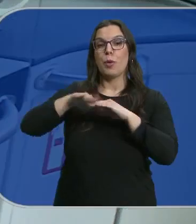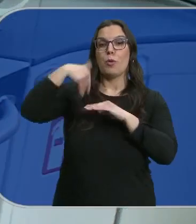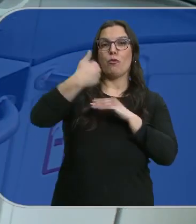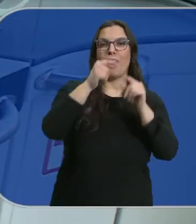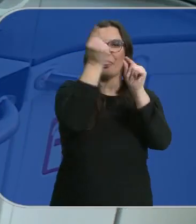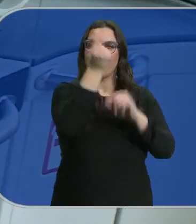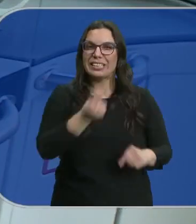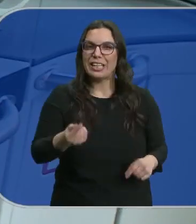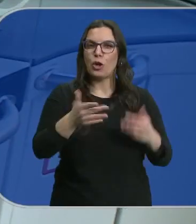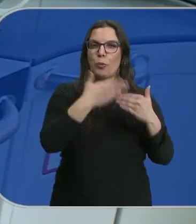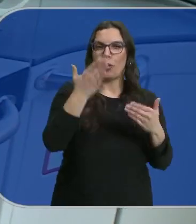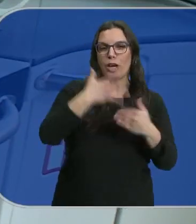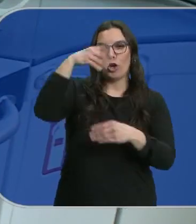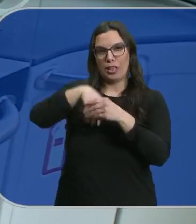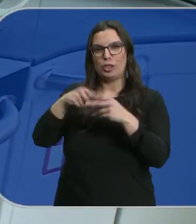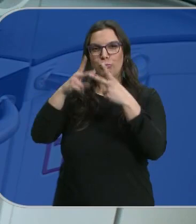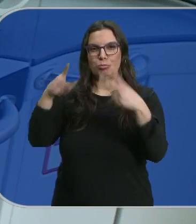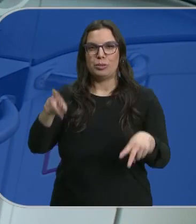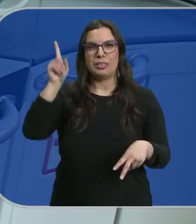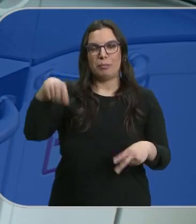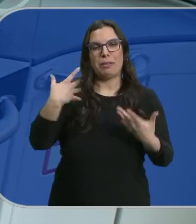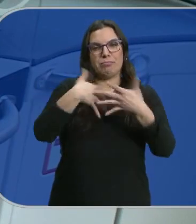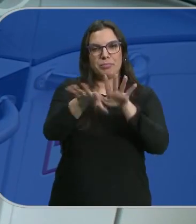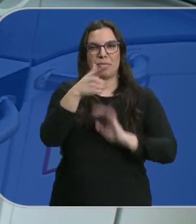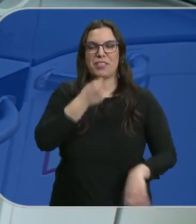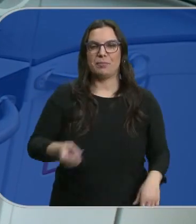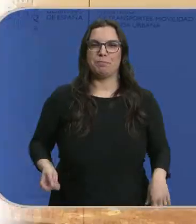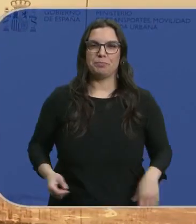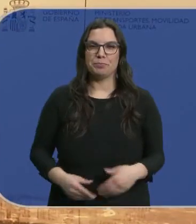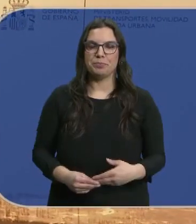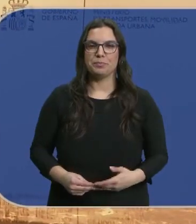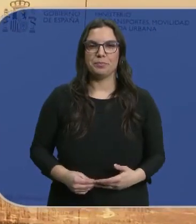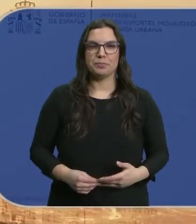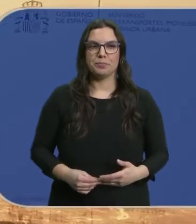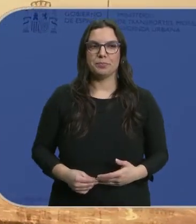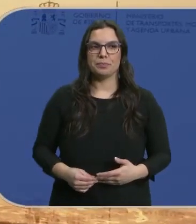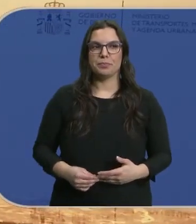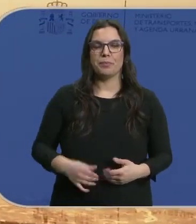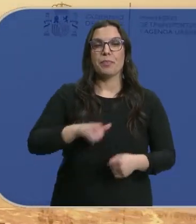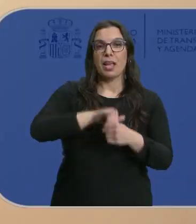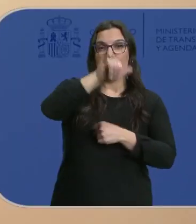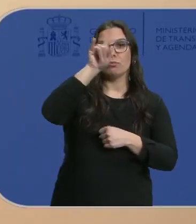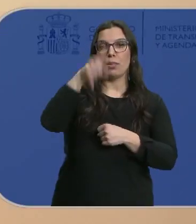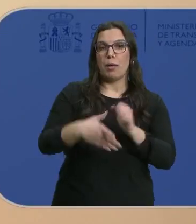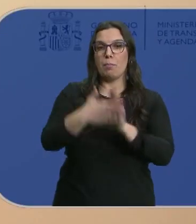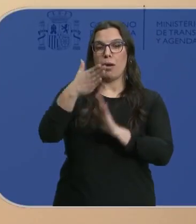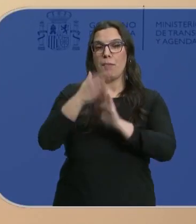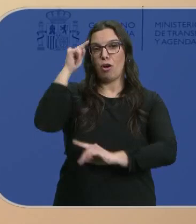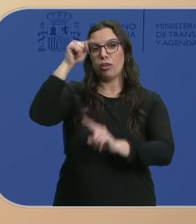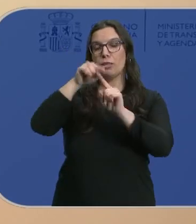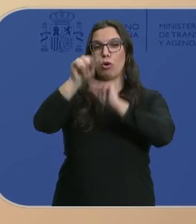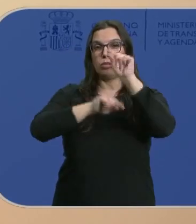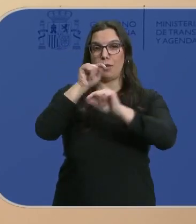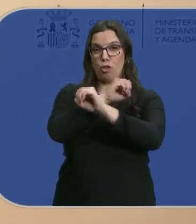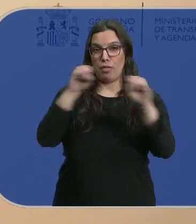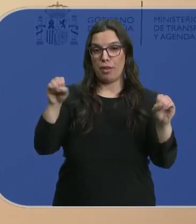futuristas y por dentro más modernos e inclusivos. La aviación también camina hacia las emisiones cero. Esta